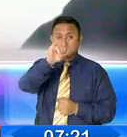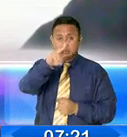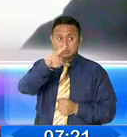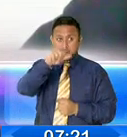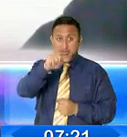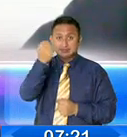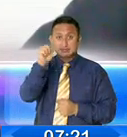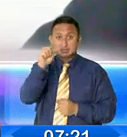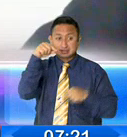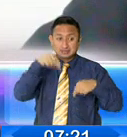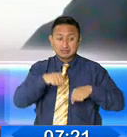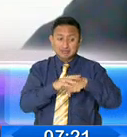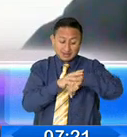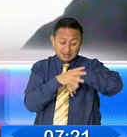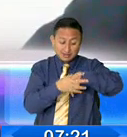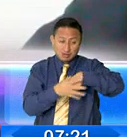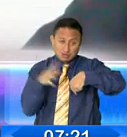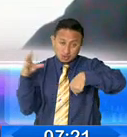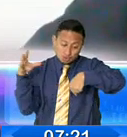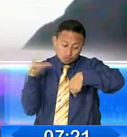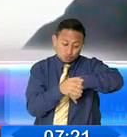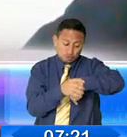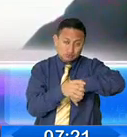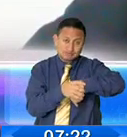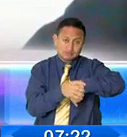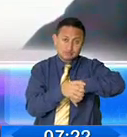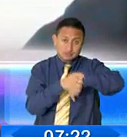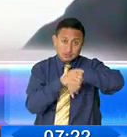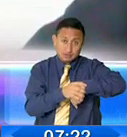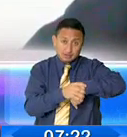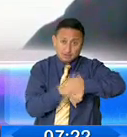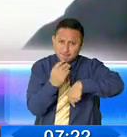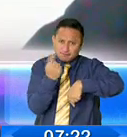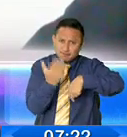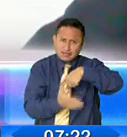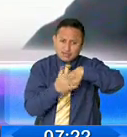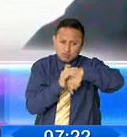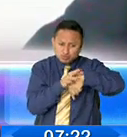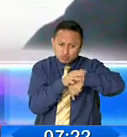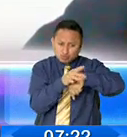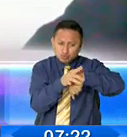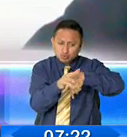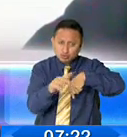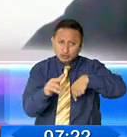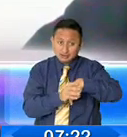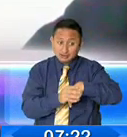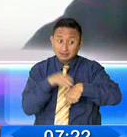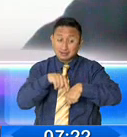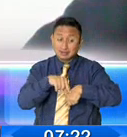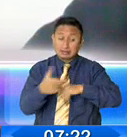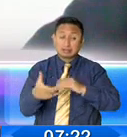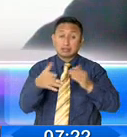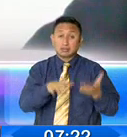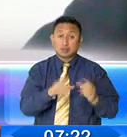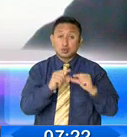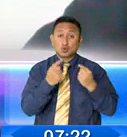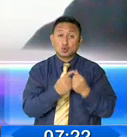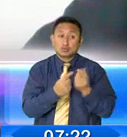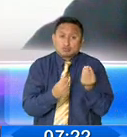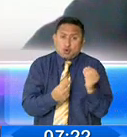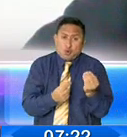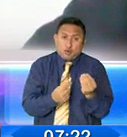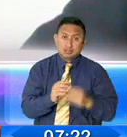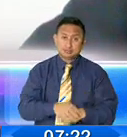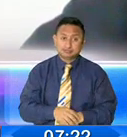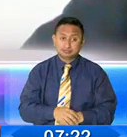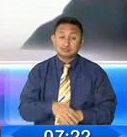más contagiosa y, a decir de algunos reportes, están siendo más letales y afectando a grupos de menor edad. Y han saltado